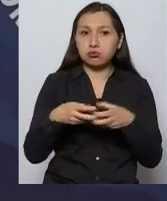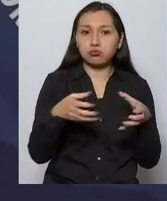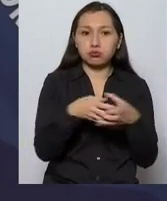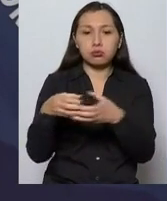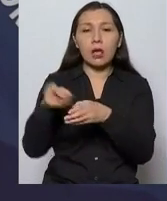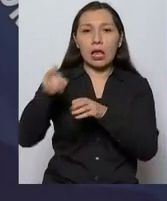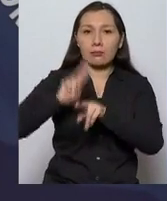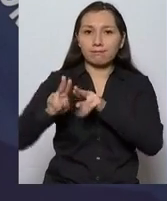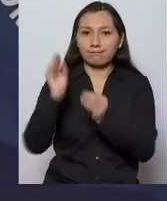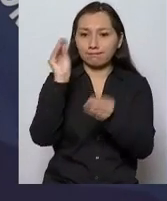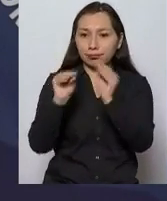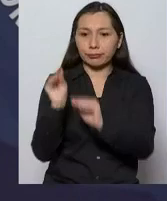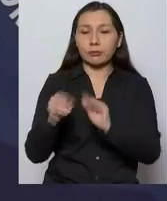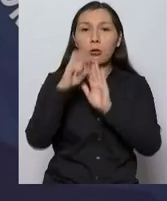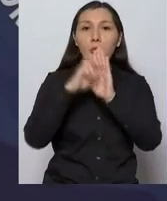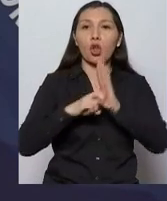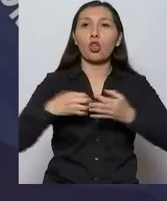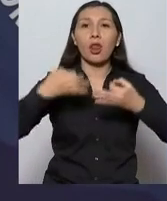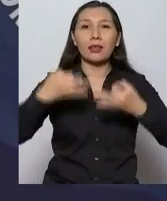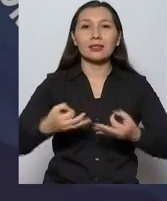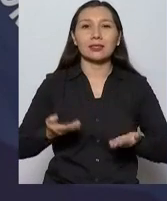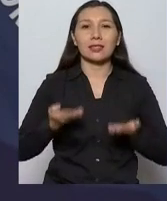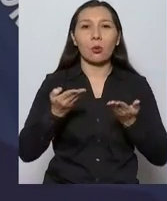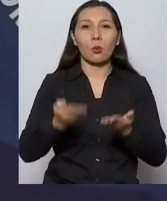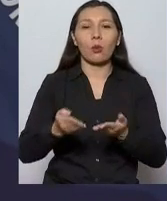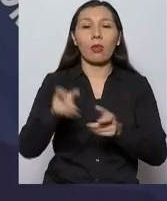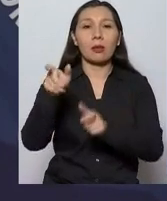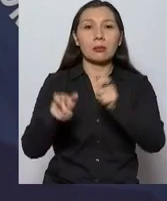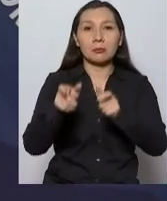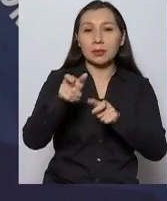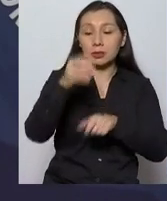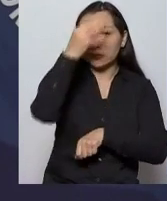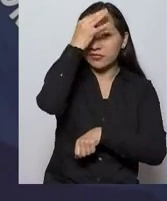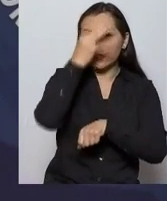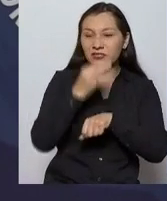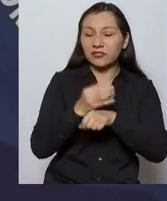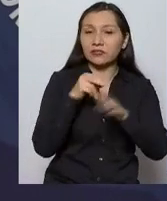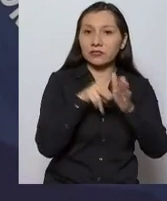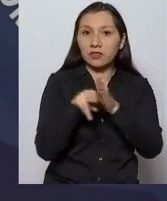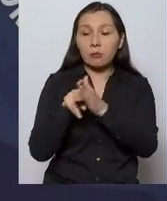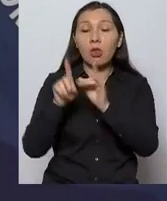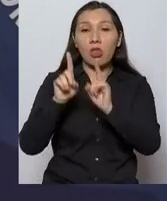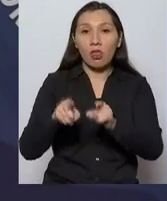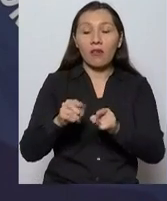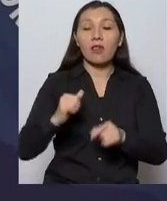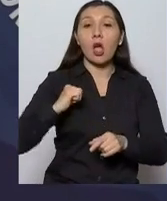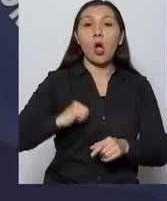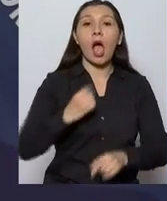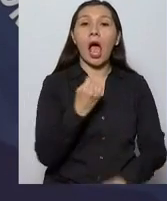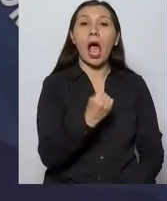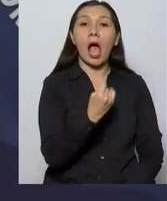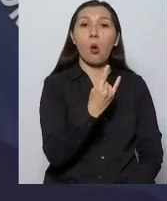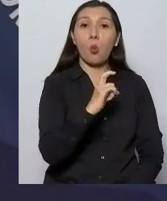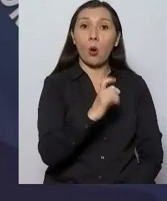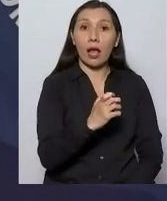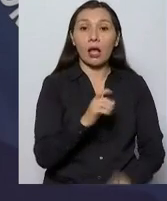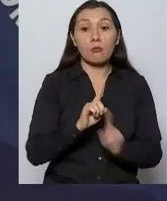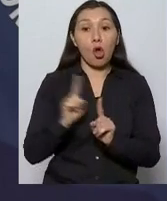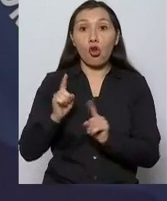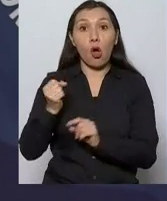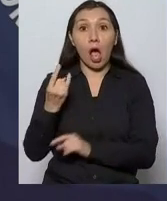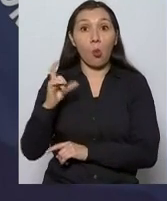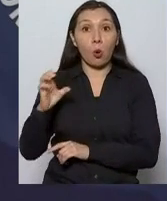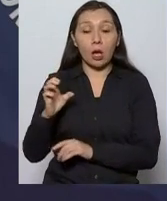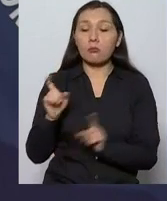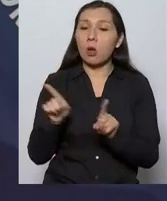un protocolo de seguridad para los pacientes, tanto que tienen que ir a cirugías auge como no auge, que lo